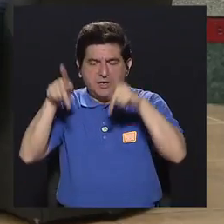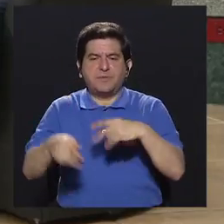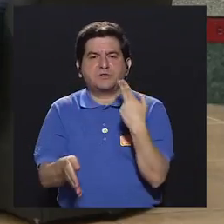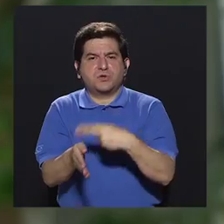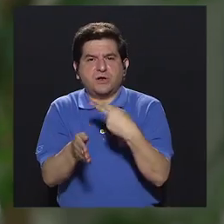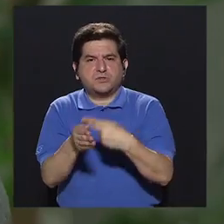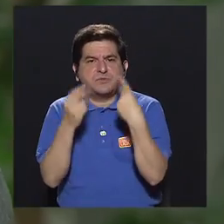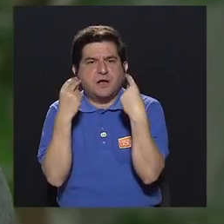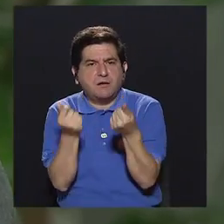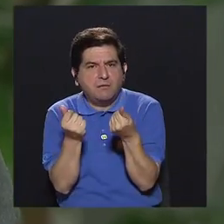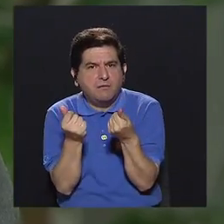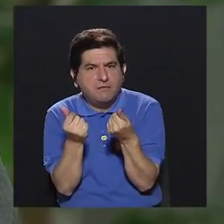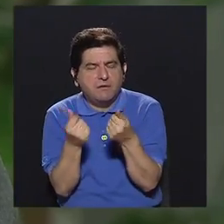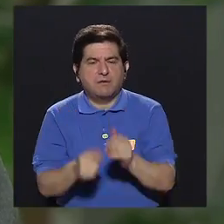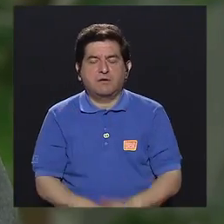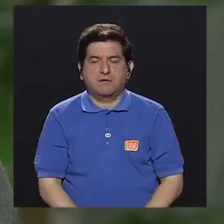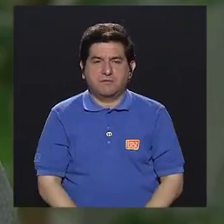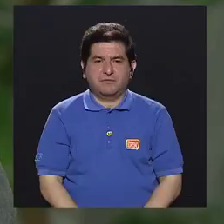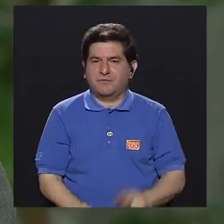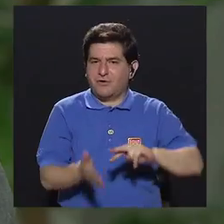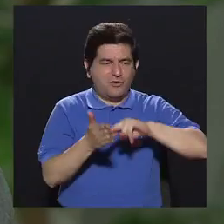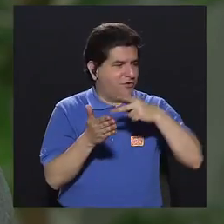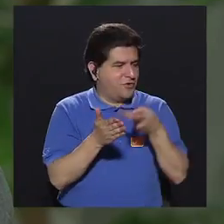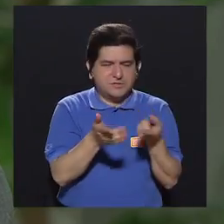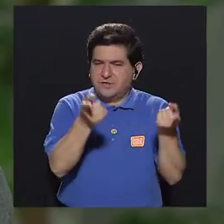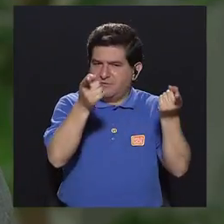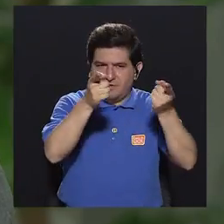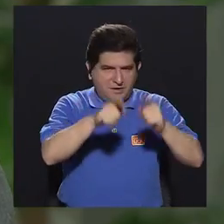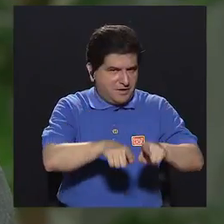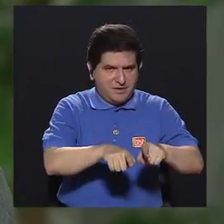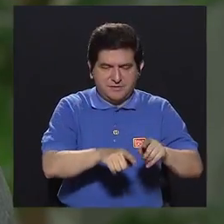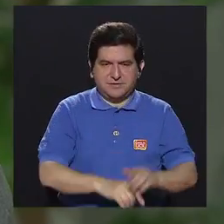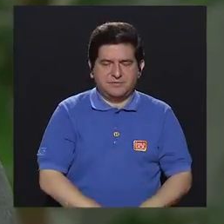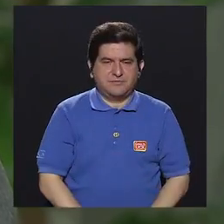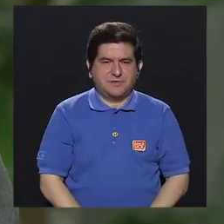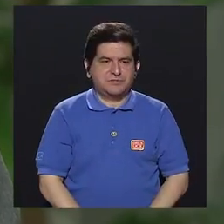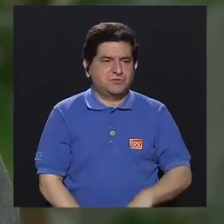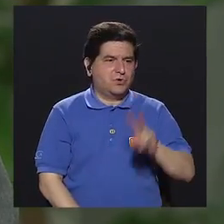en un hospital. Exactamente, no es algo que va a pasar o que dura